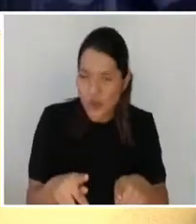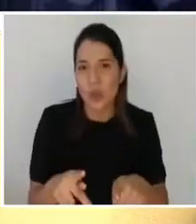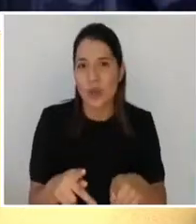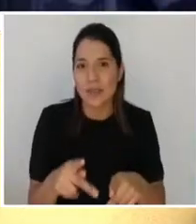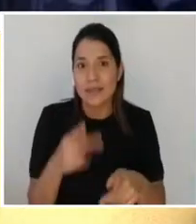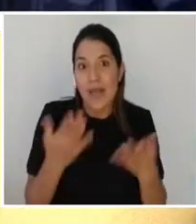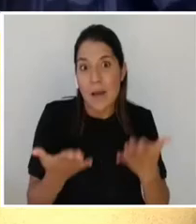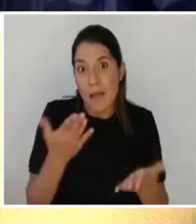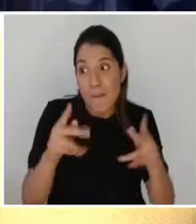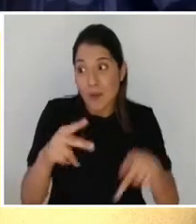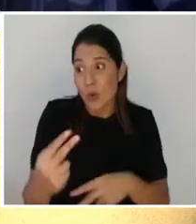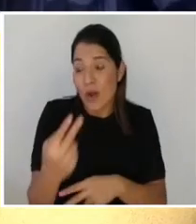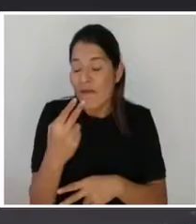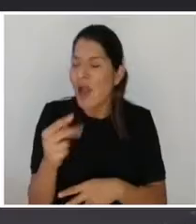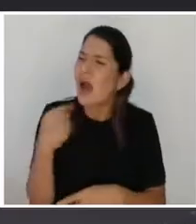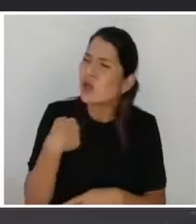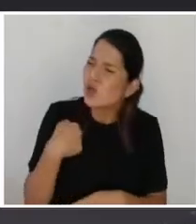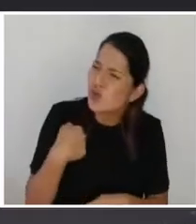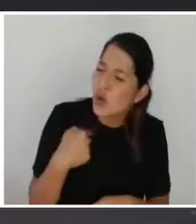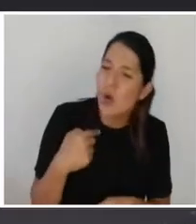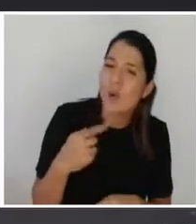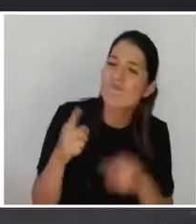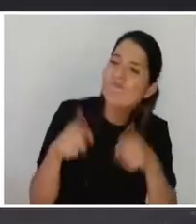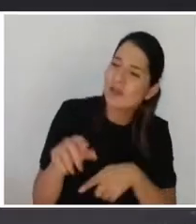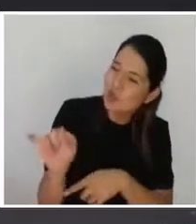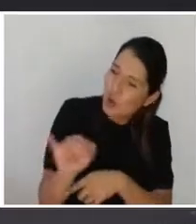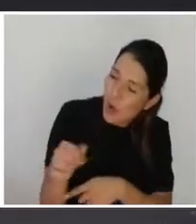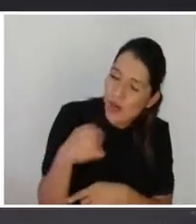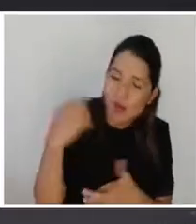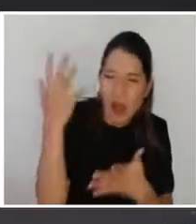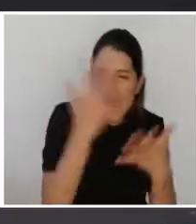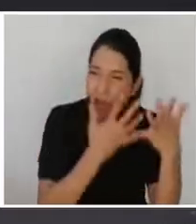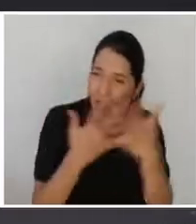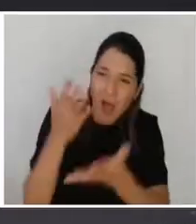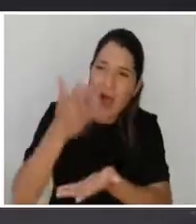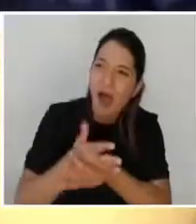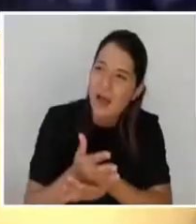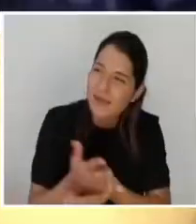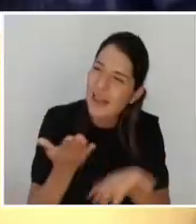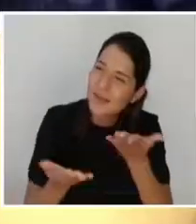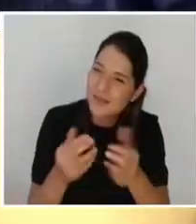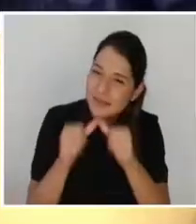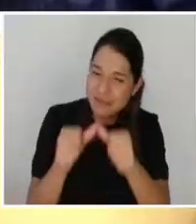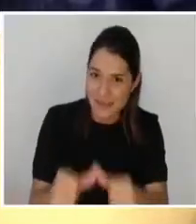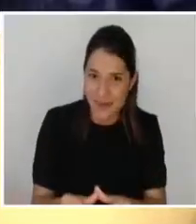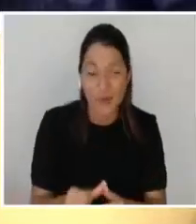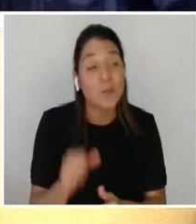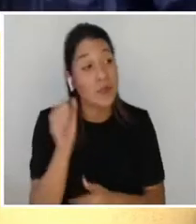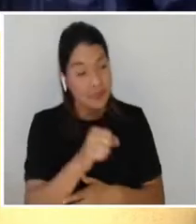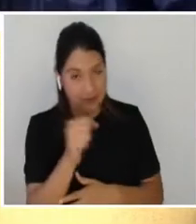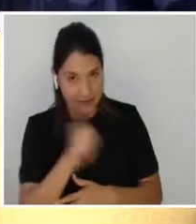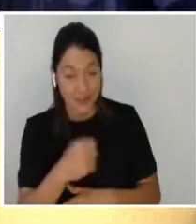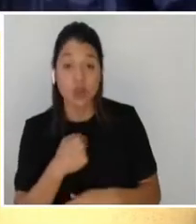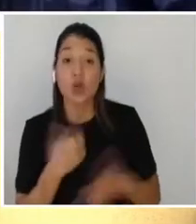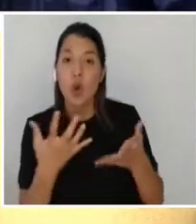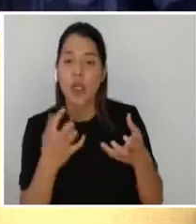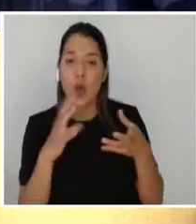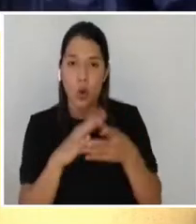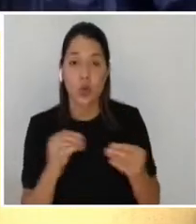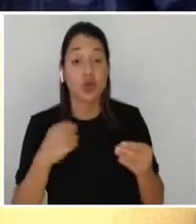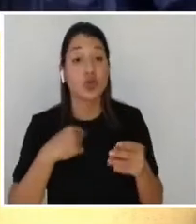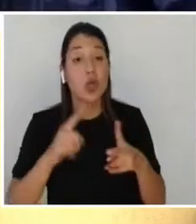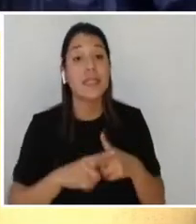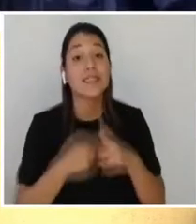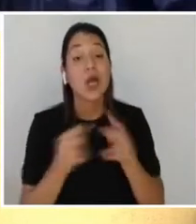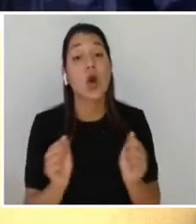hecho X o Y cosa. Tal vez vos, Lucy, nos puedes contar. Sí, claro. En mi caso, les comento que yo inicié con Chunchiticos Luz y solo